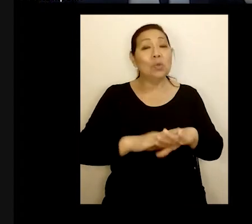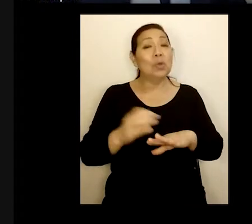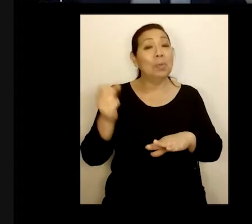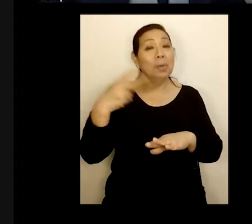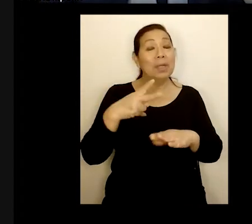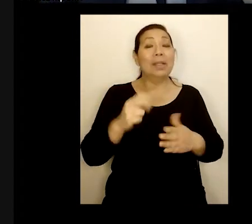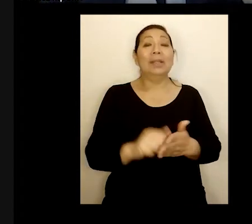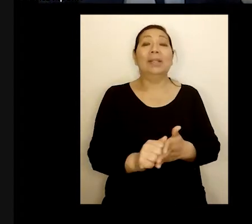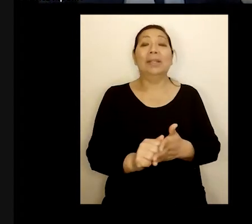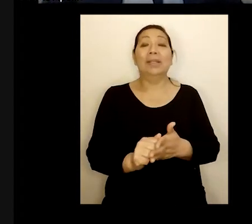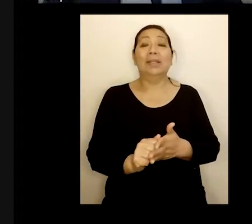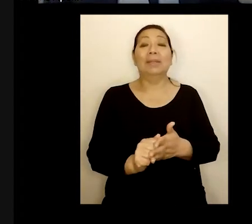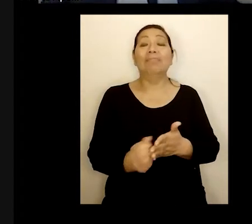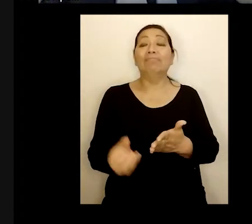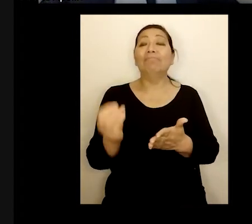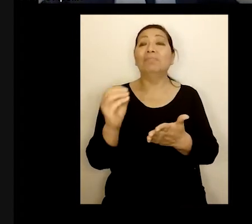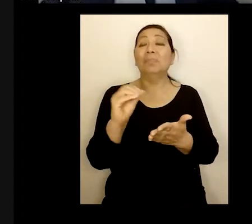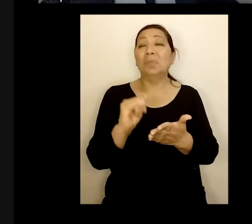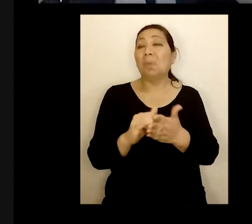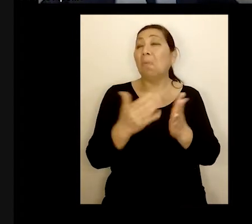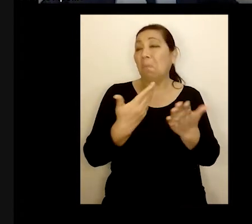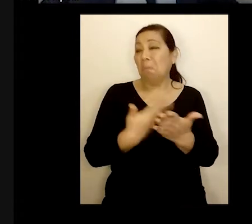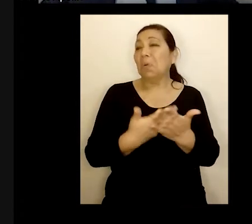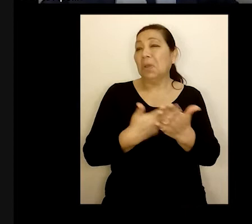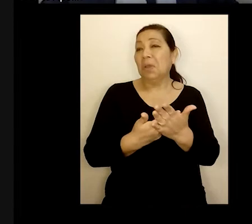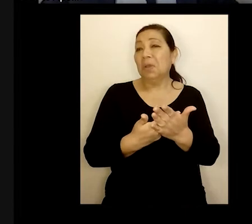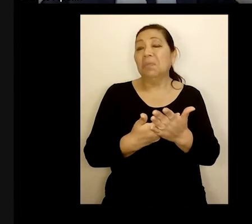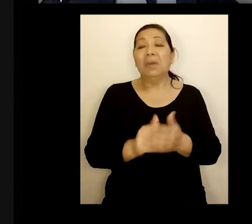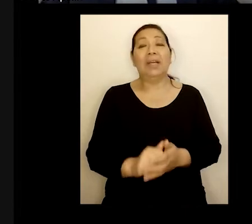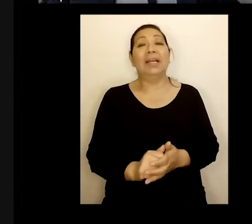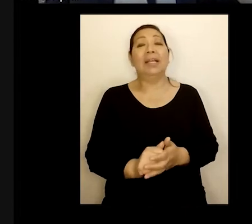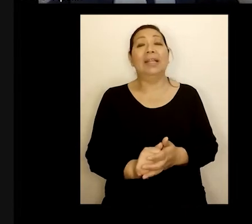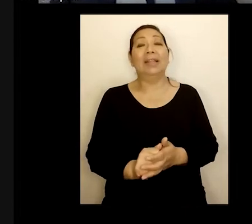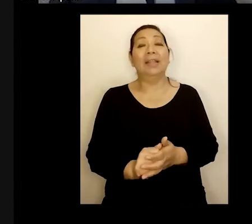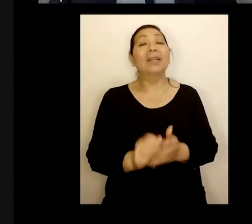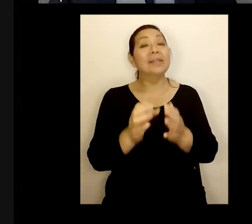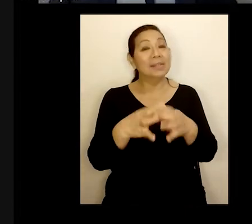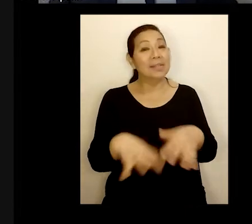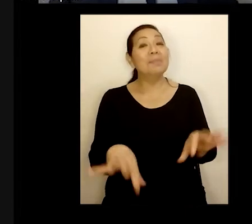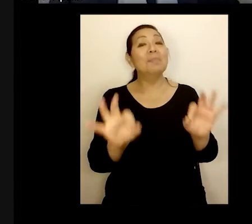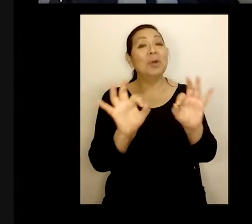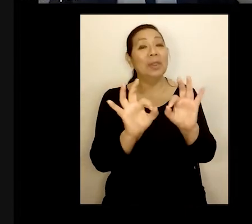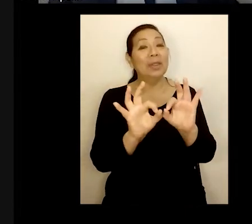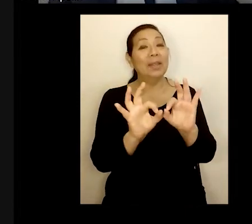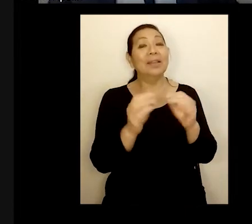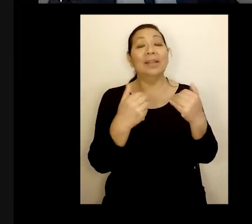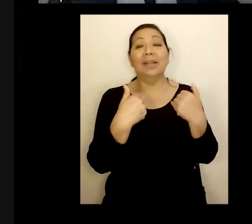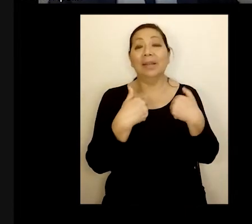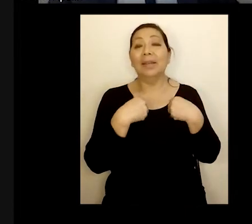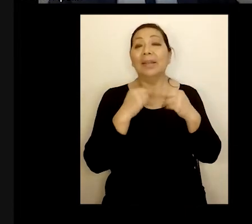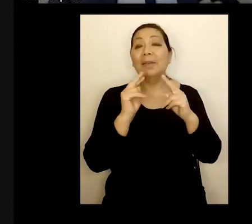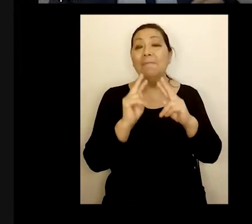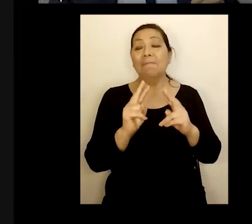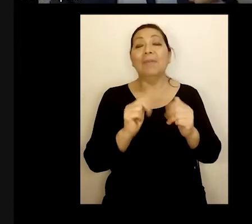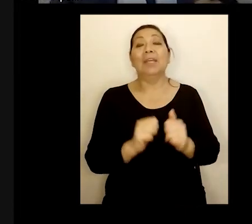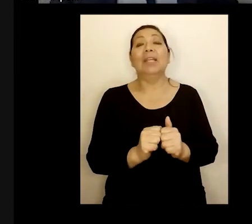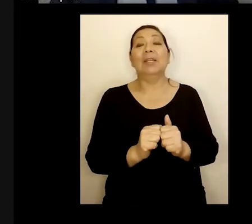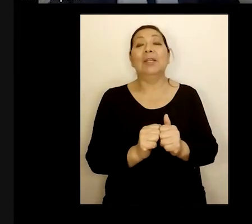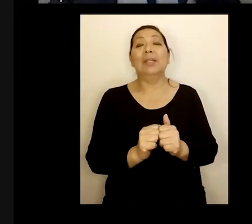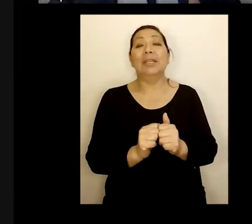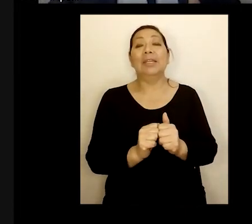segundo acto lesivo, que es la omisión de incorporar un medio probatorio de oficio, es importante tener en cuenta